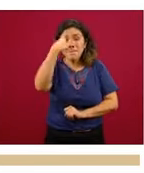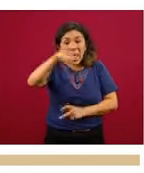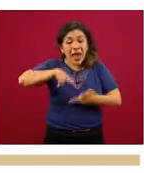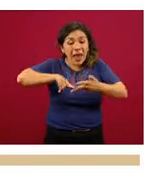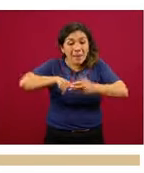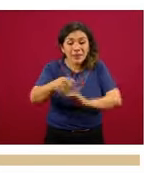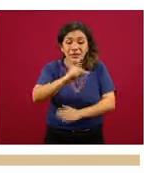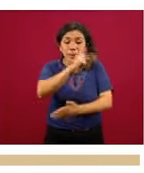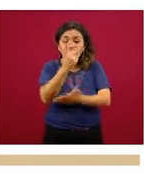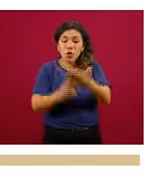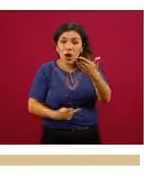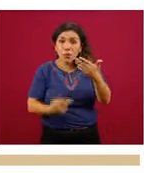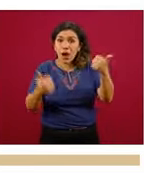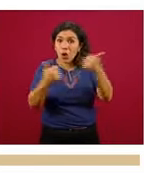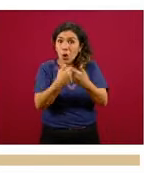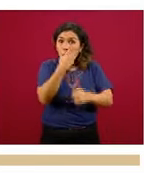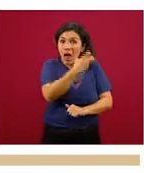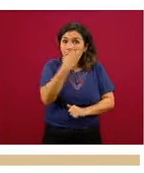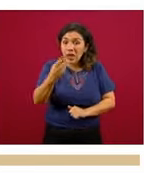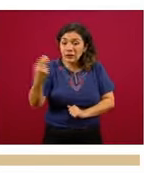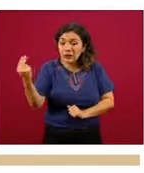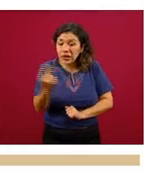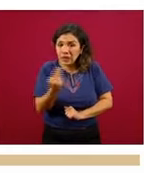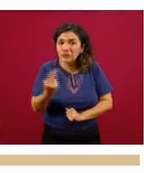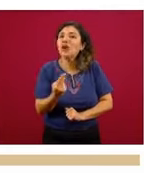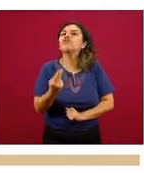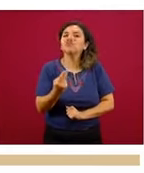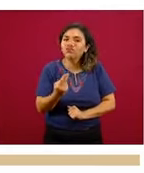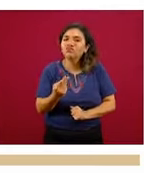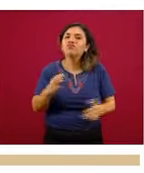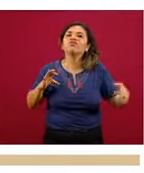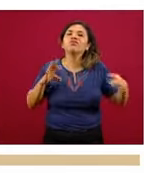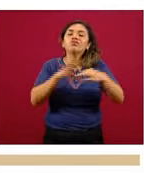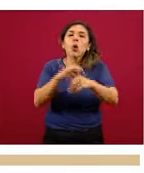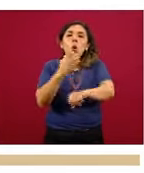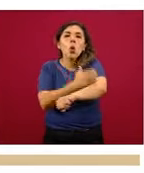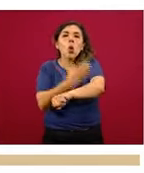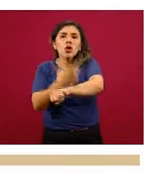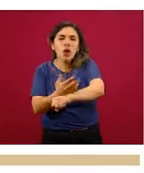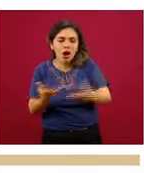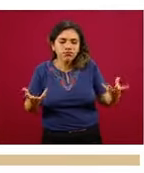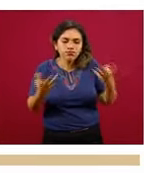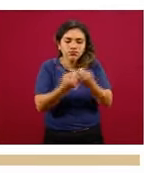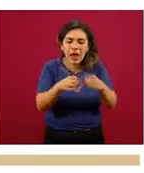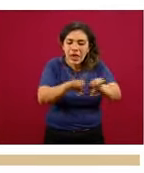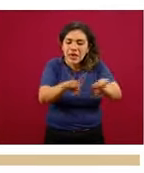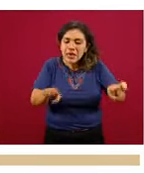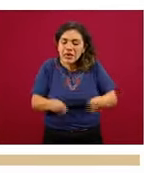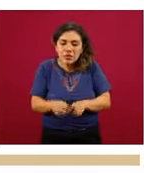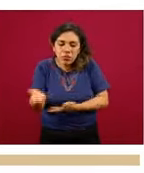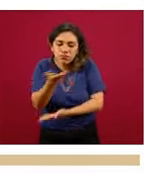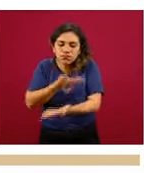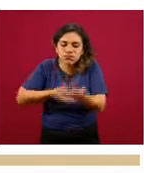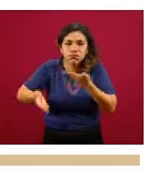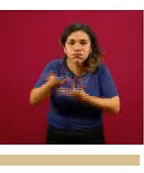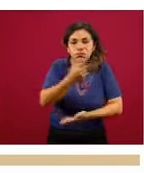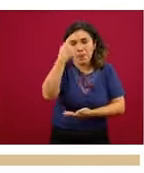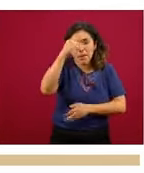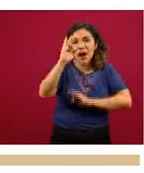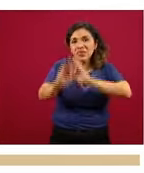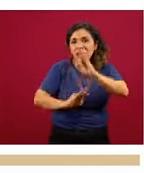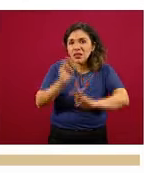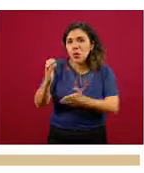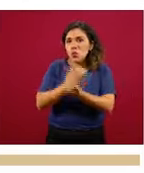empezar un programa con estos objetivos requiere de coordinación, requiere de una armonización en términos de